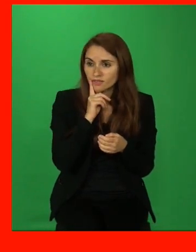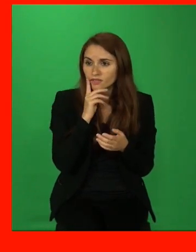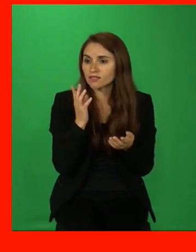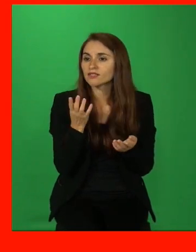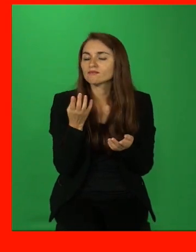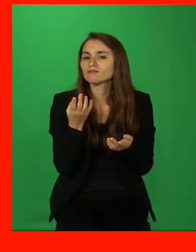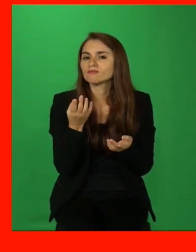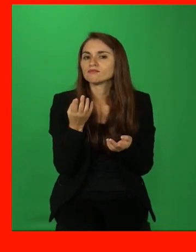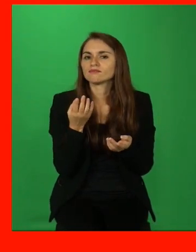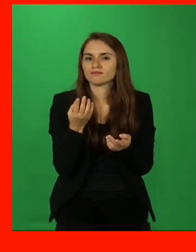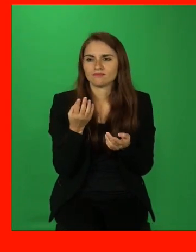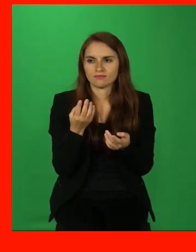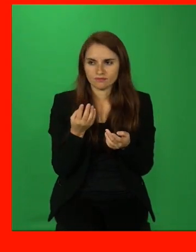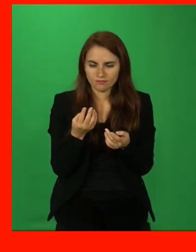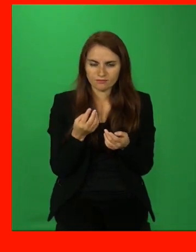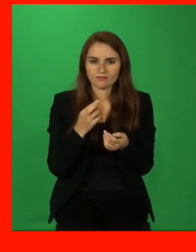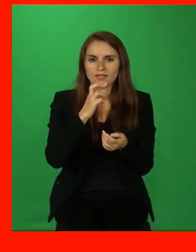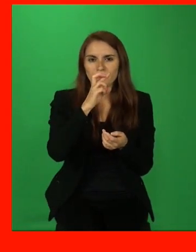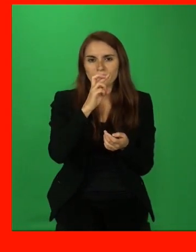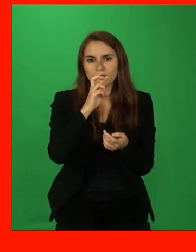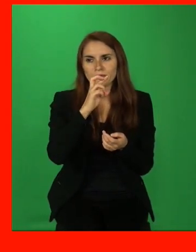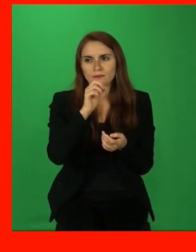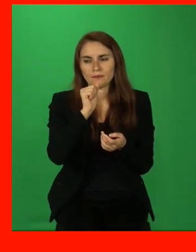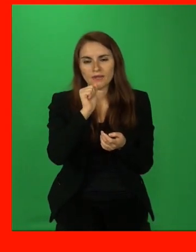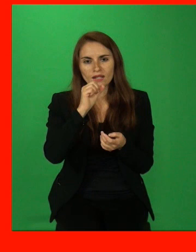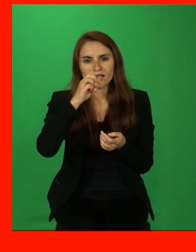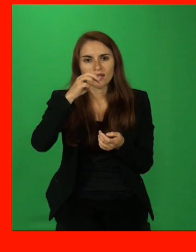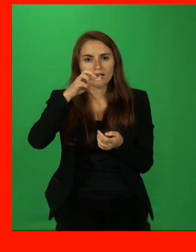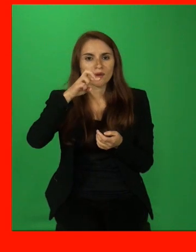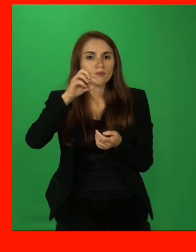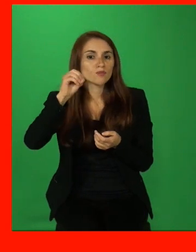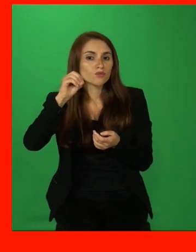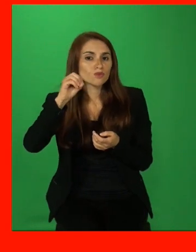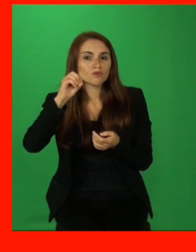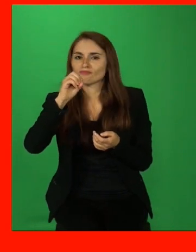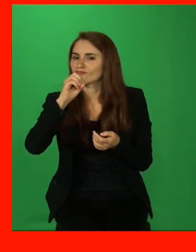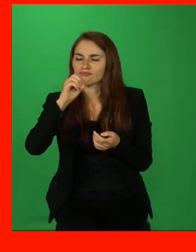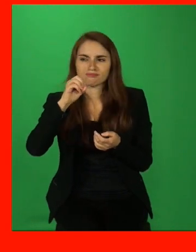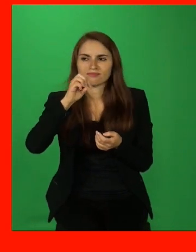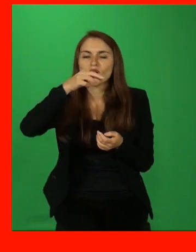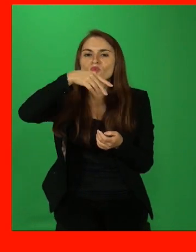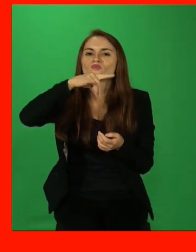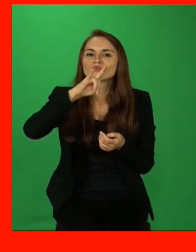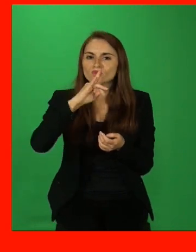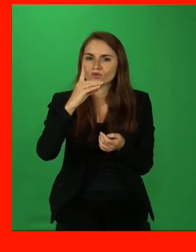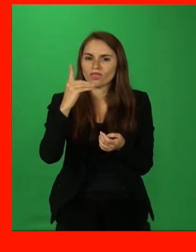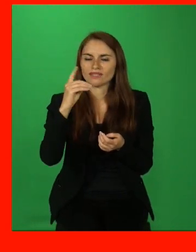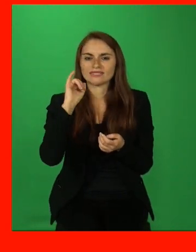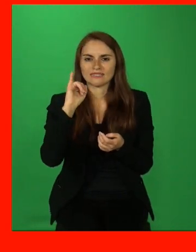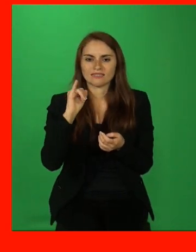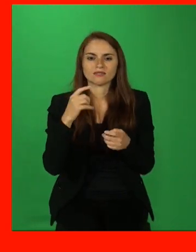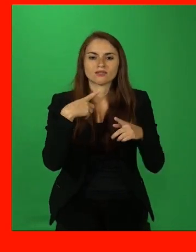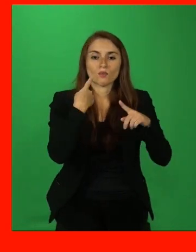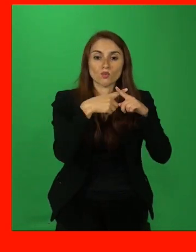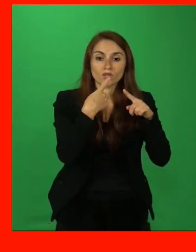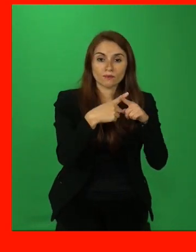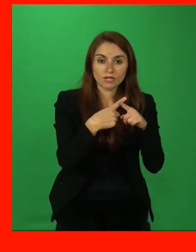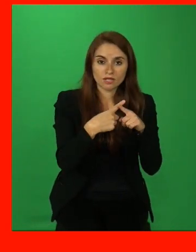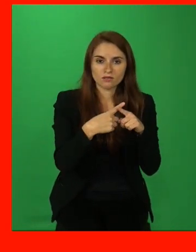que marcar qué cosas las multiplicaciones porque es lo que tienes entonces